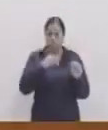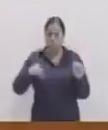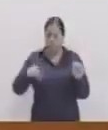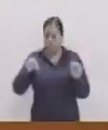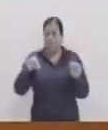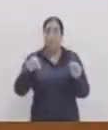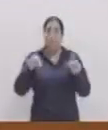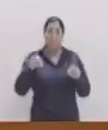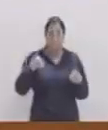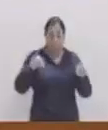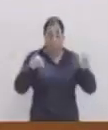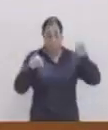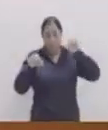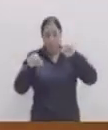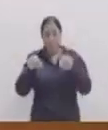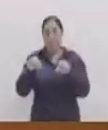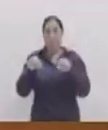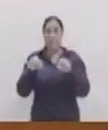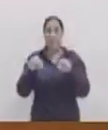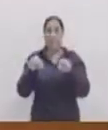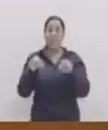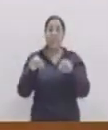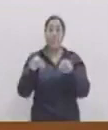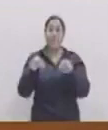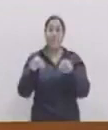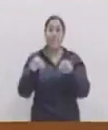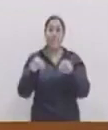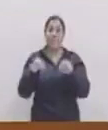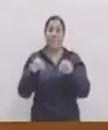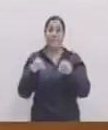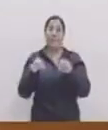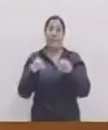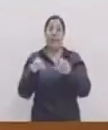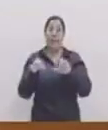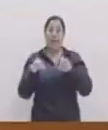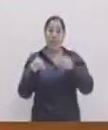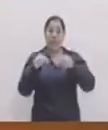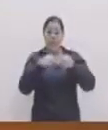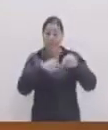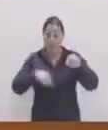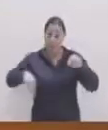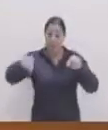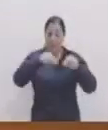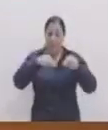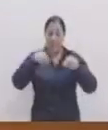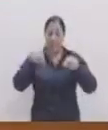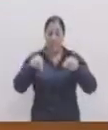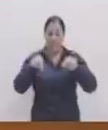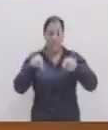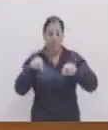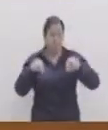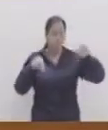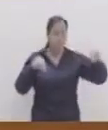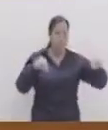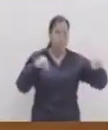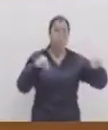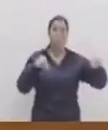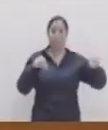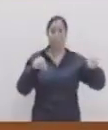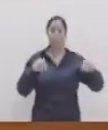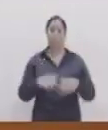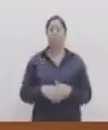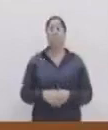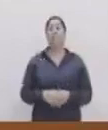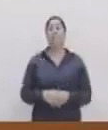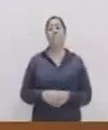puntos que ya conocemos, afuera de la circunferencia. Este es nuestro segundo ángulo. En